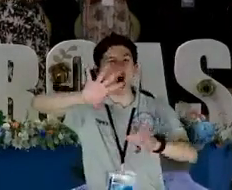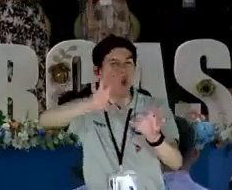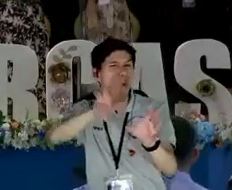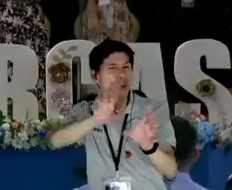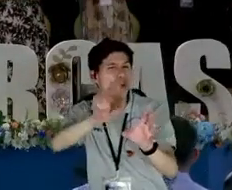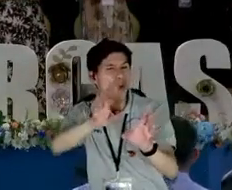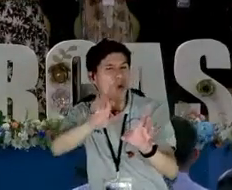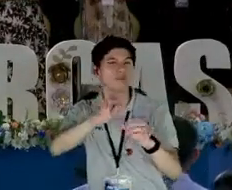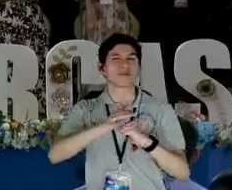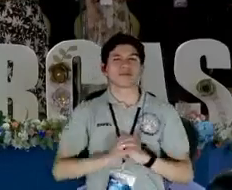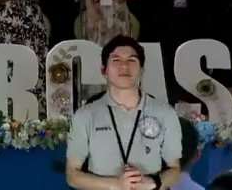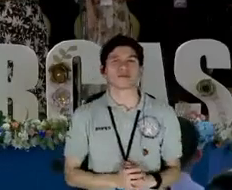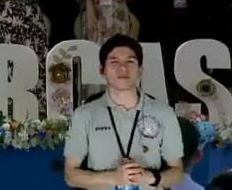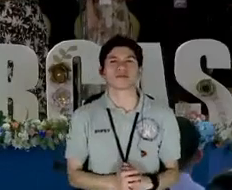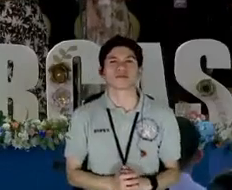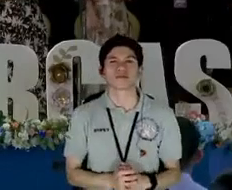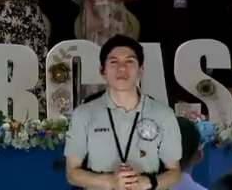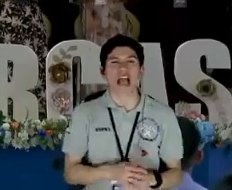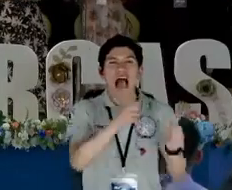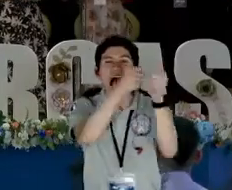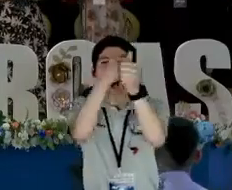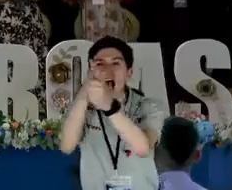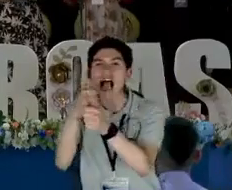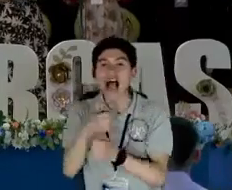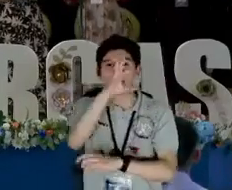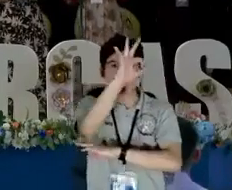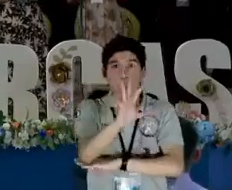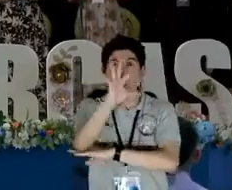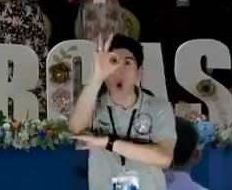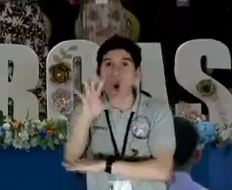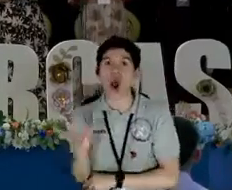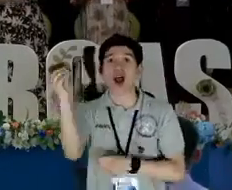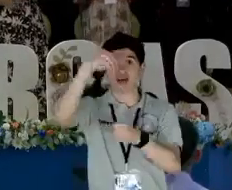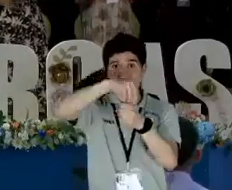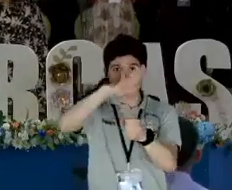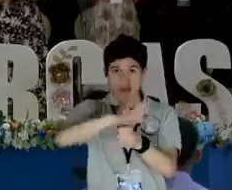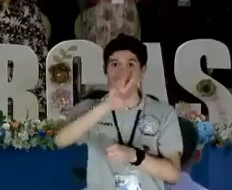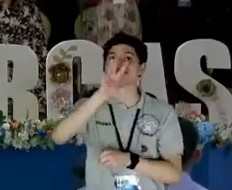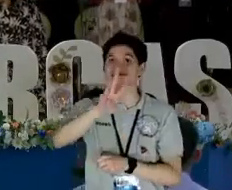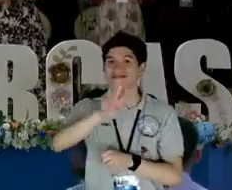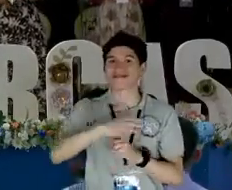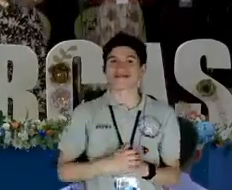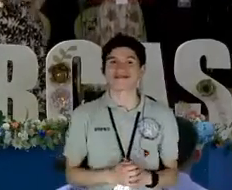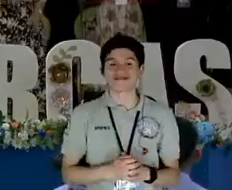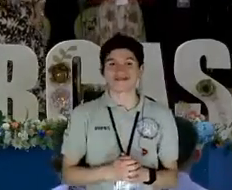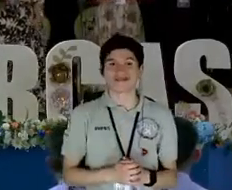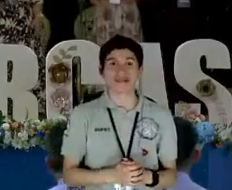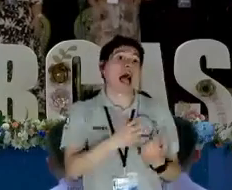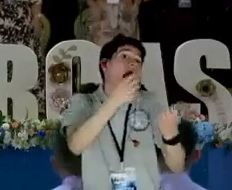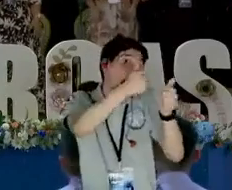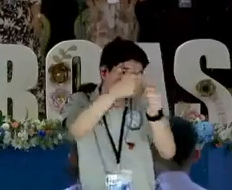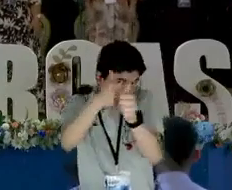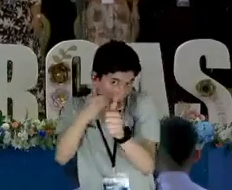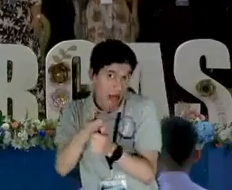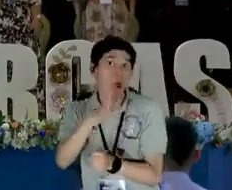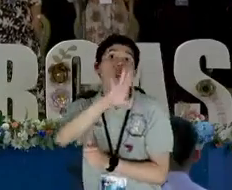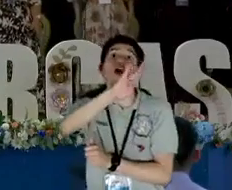Cairo. A cada uno de los ministros del Señor en este distrito número 3, a sus respectivas